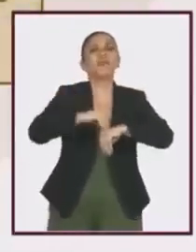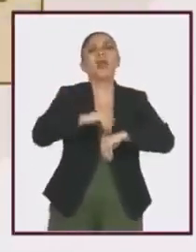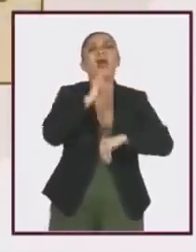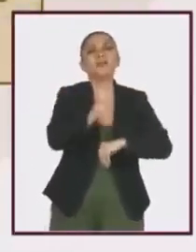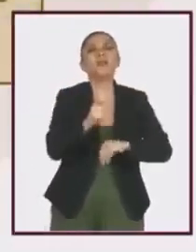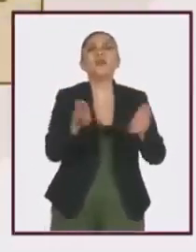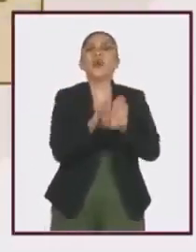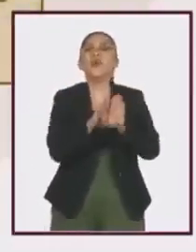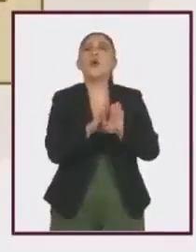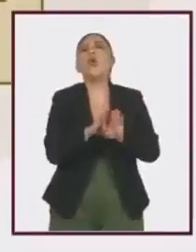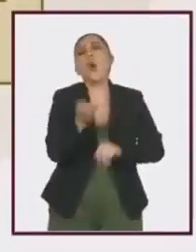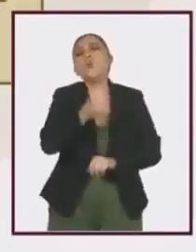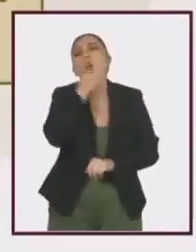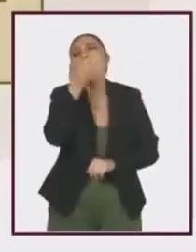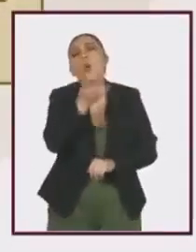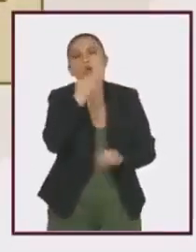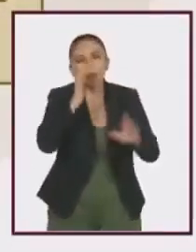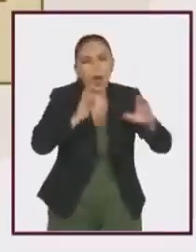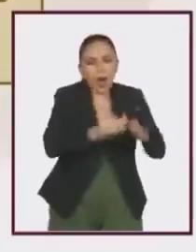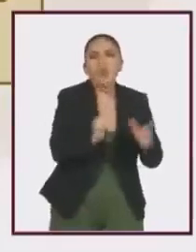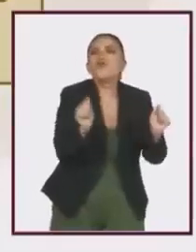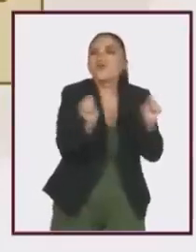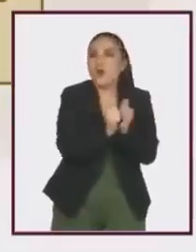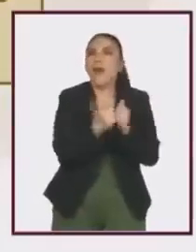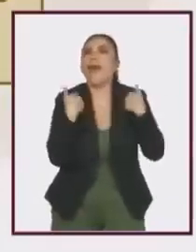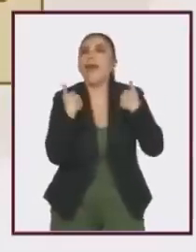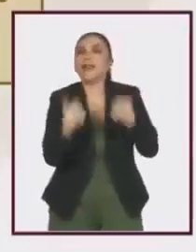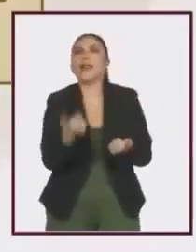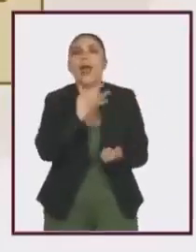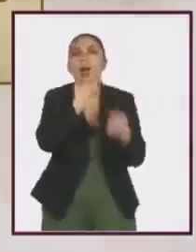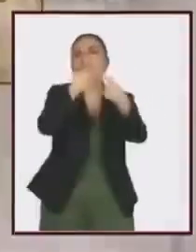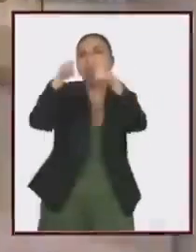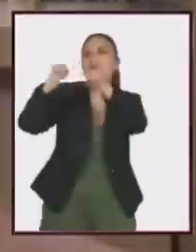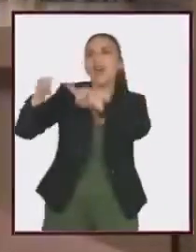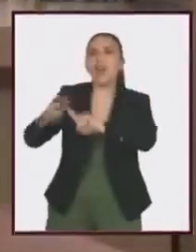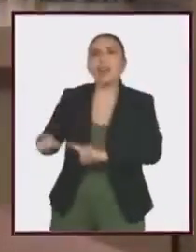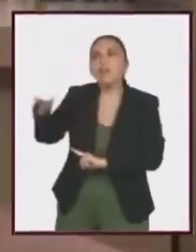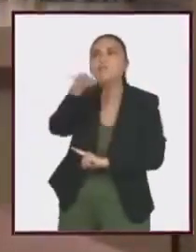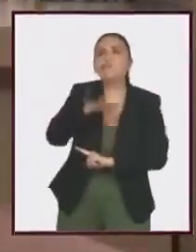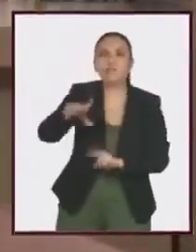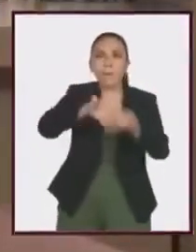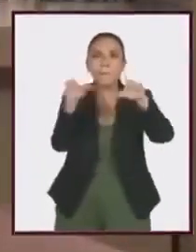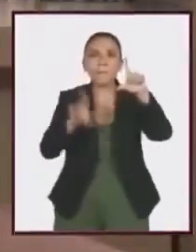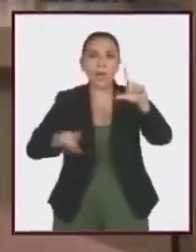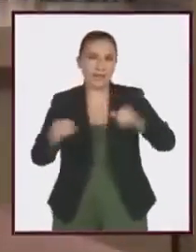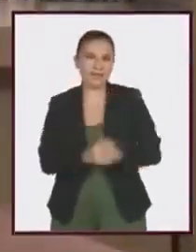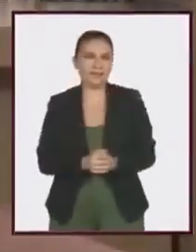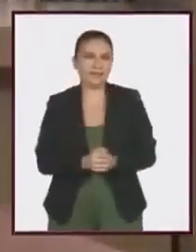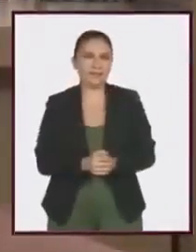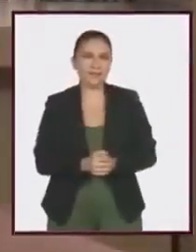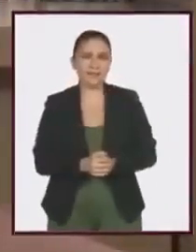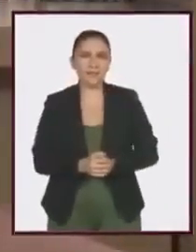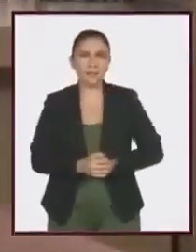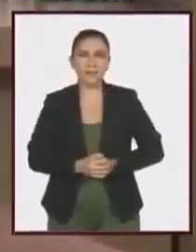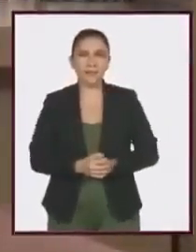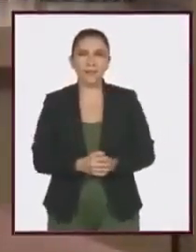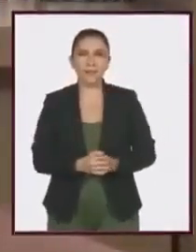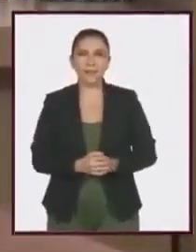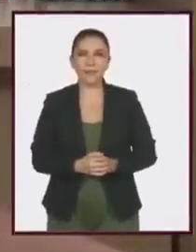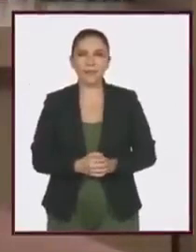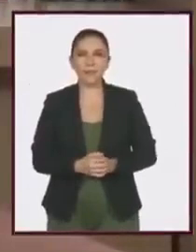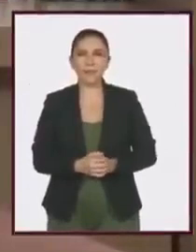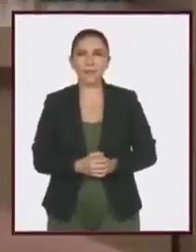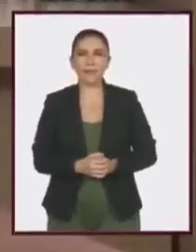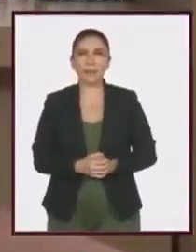lo común, desde la diversidad que nos caracteriza como país. Aquí nuevamente quiero hacer alusión a esta